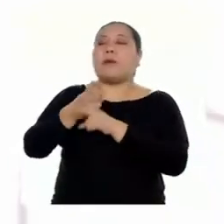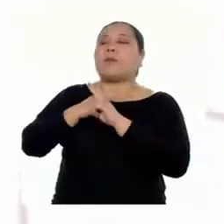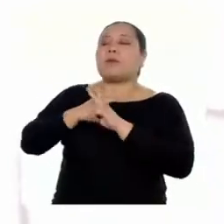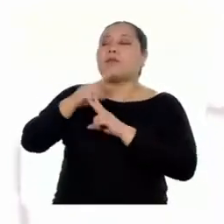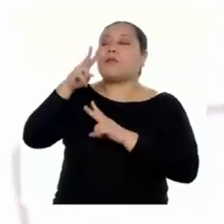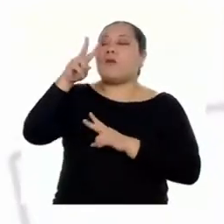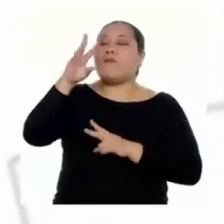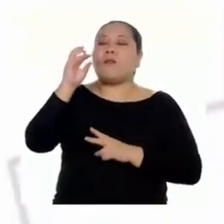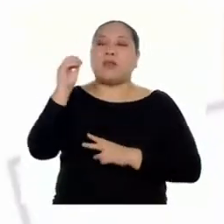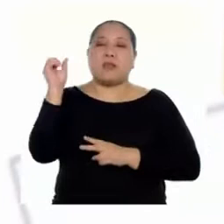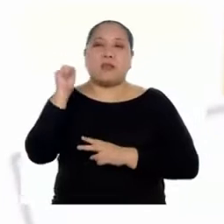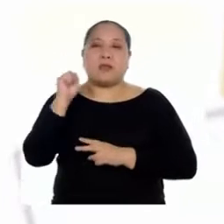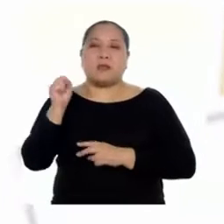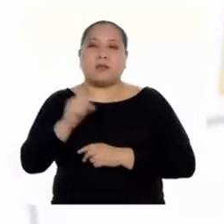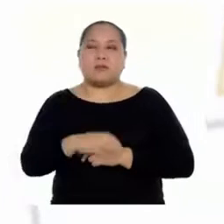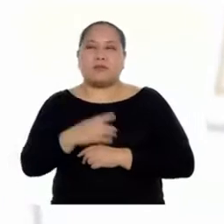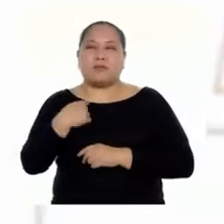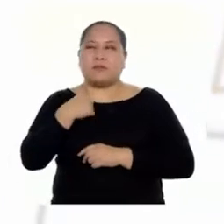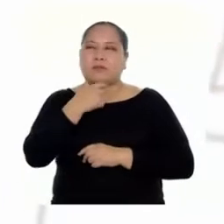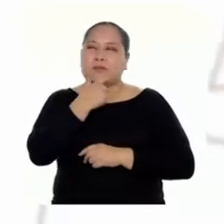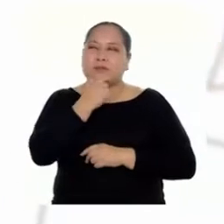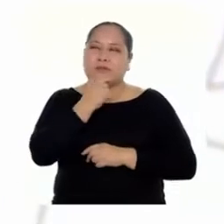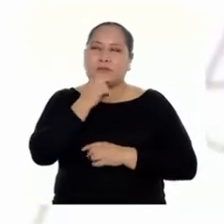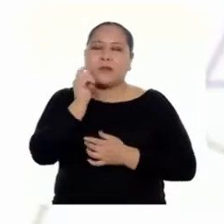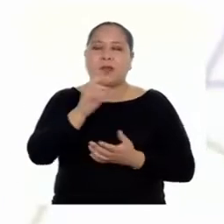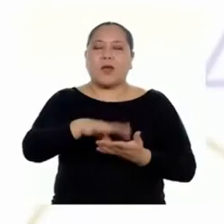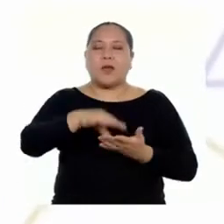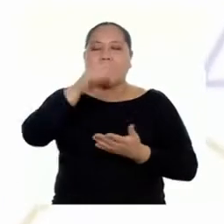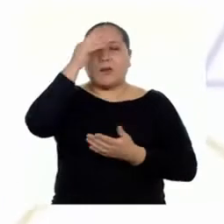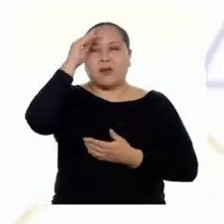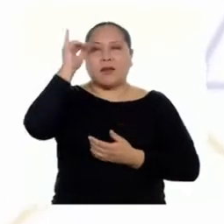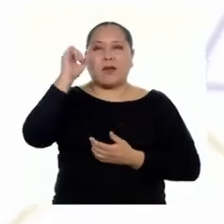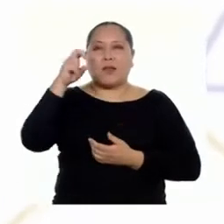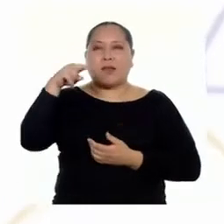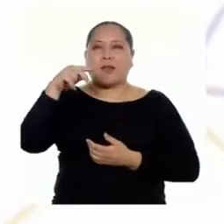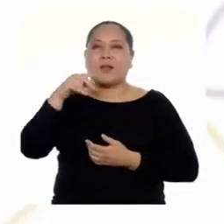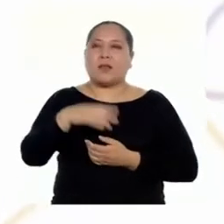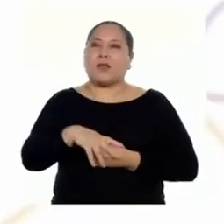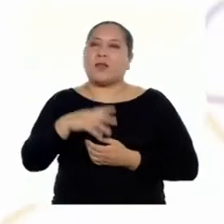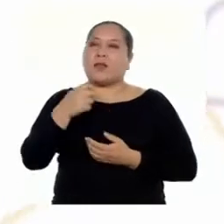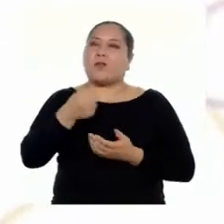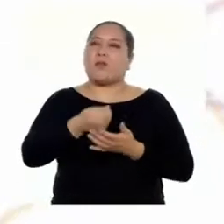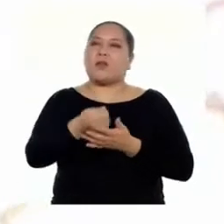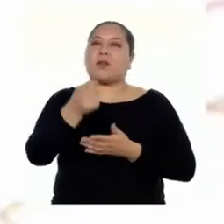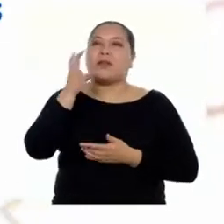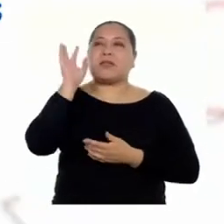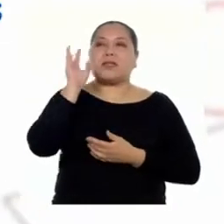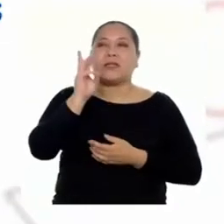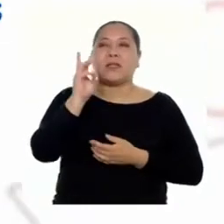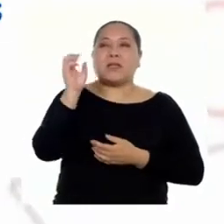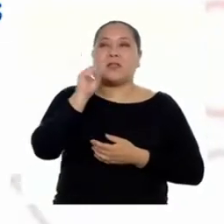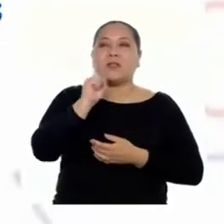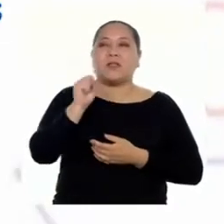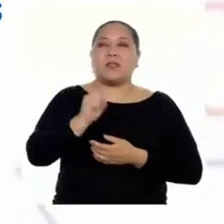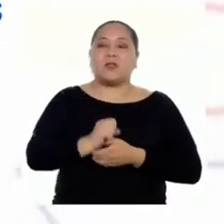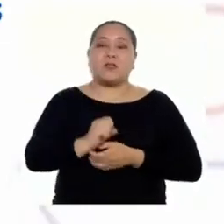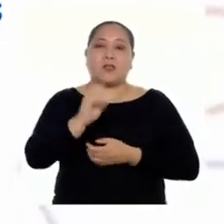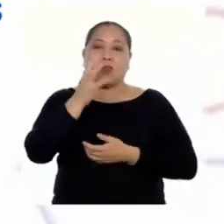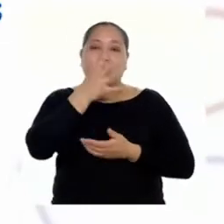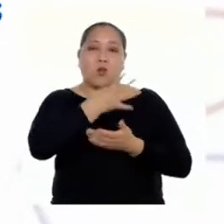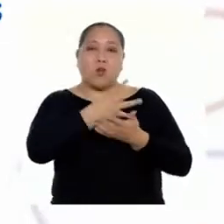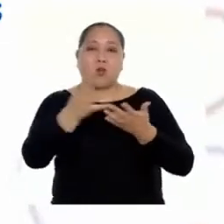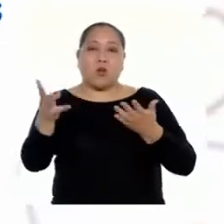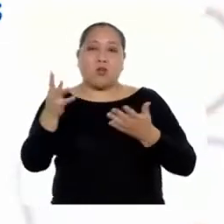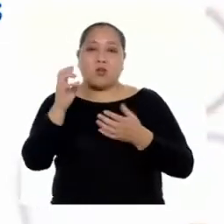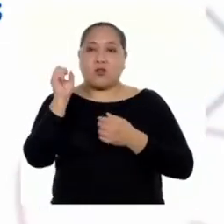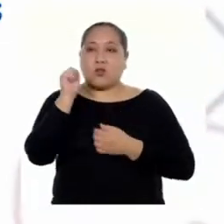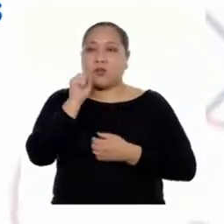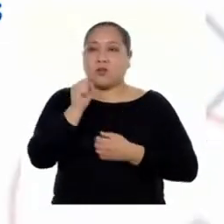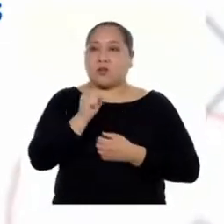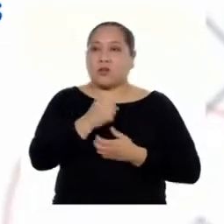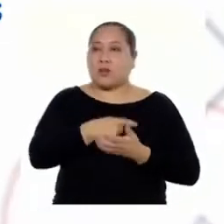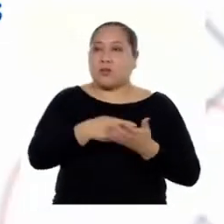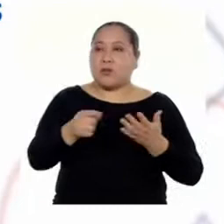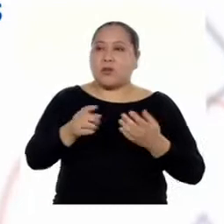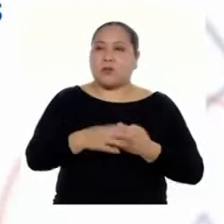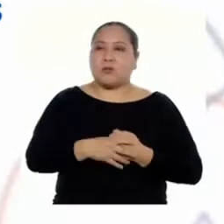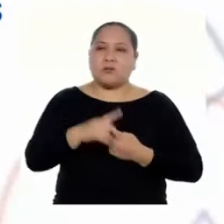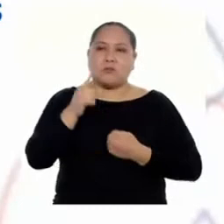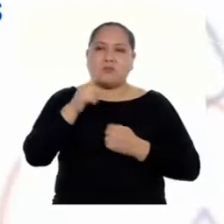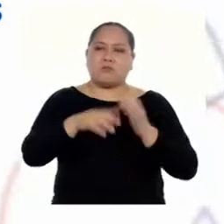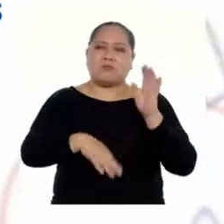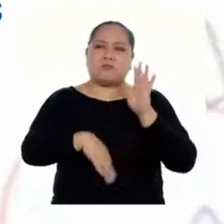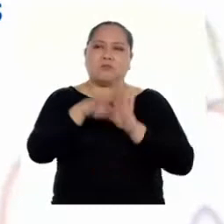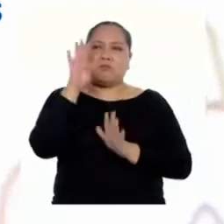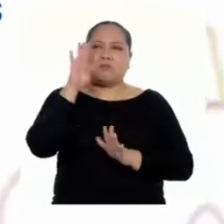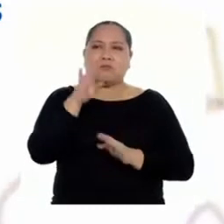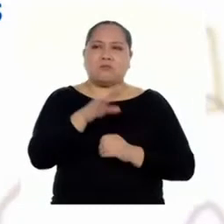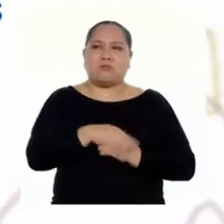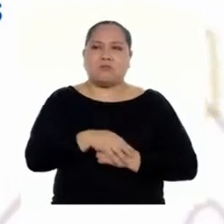soles. Y como ya aprendí sobre los intereses, le diré que me pague 6 soles semanales durante 4 semanas. ¿Qué opina? Como no es una cantidad